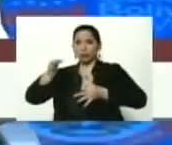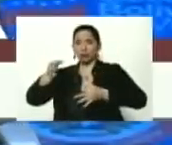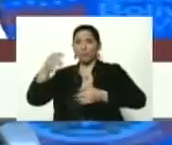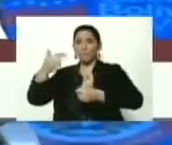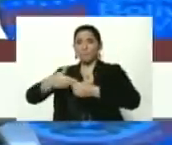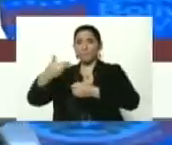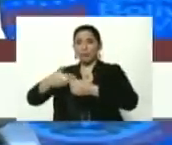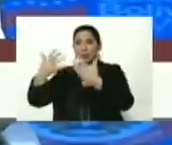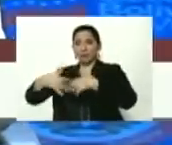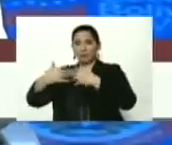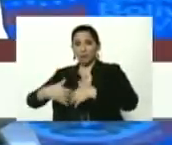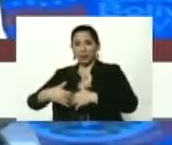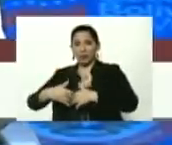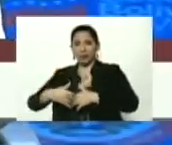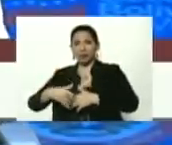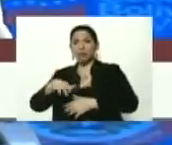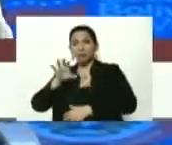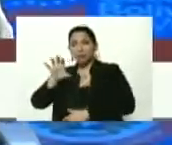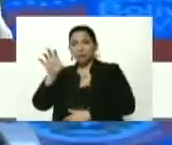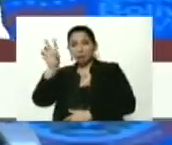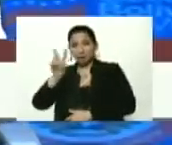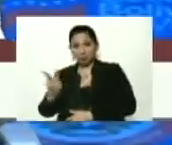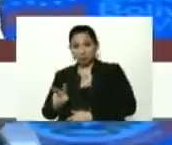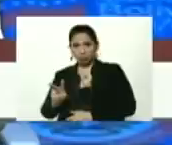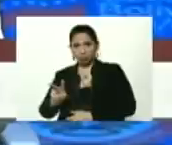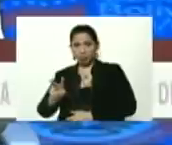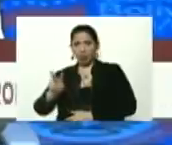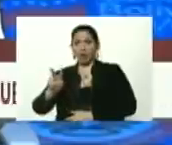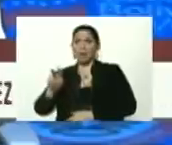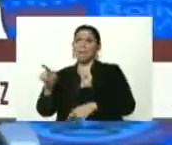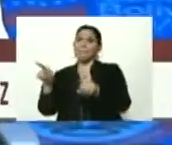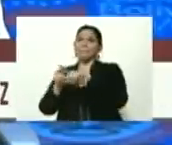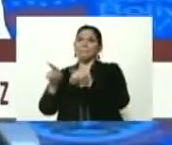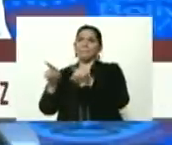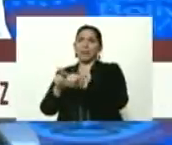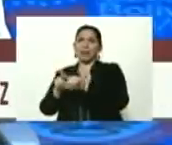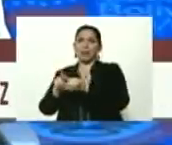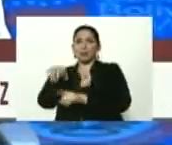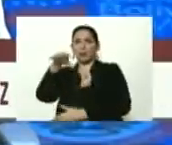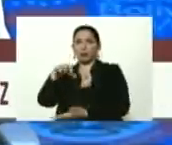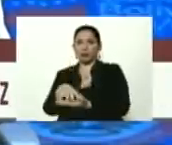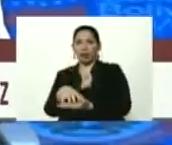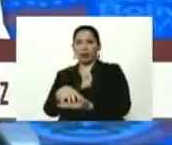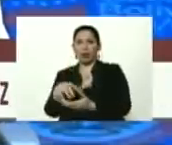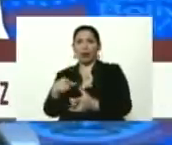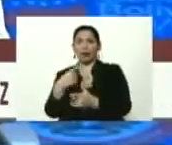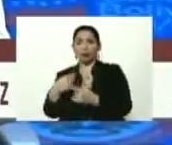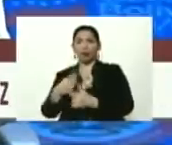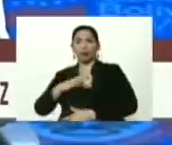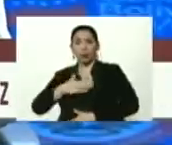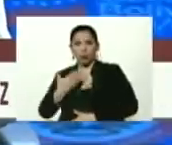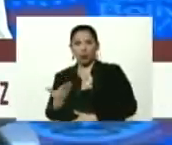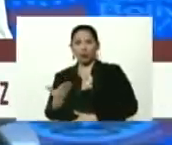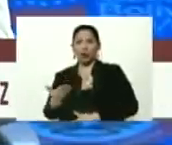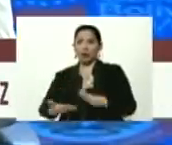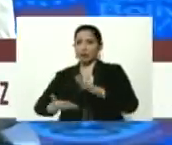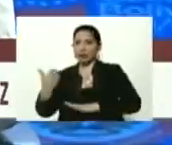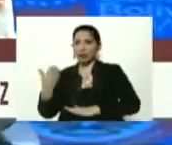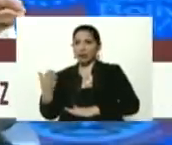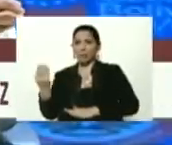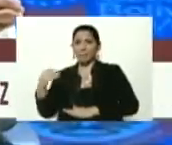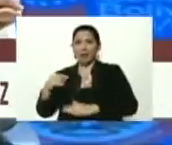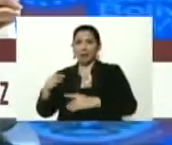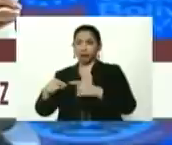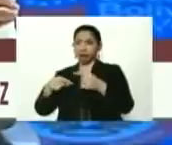PDVSA y la República Bolivariana de Venezuela son el mismo ente. Y por lo tanto podían ir más allá de